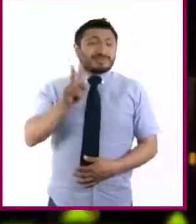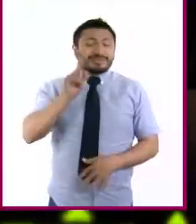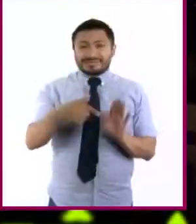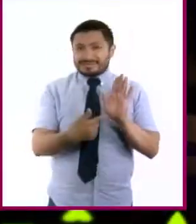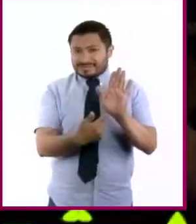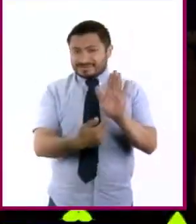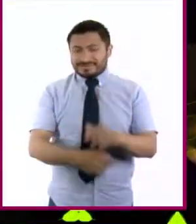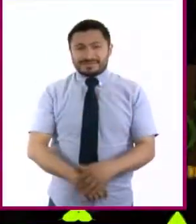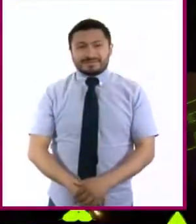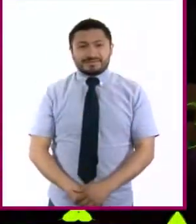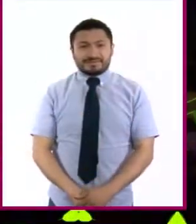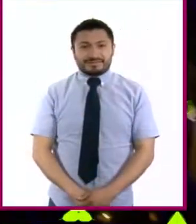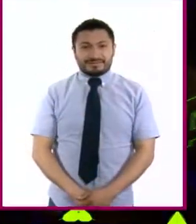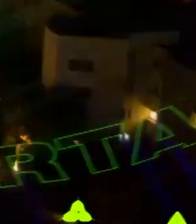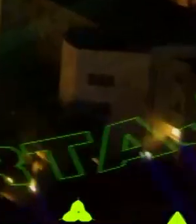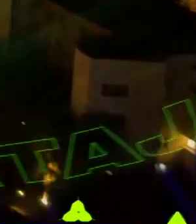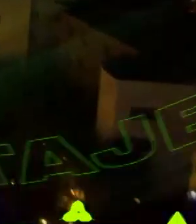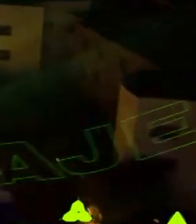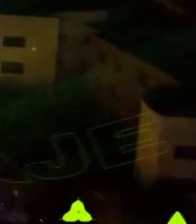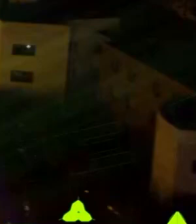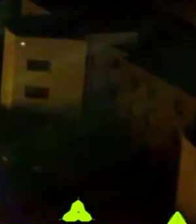reportaje.